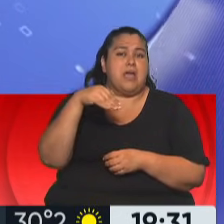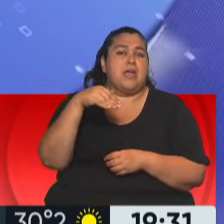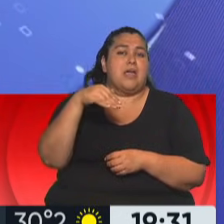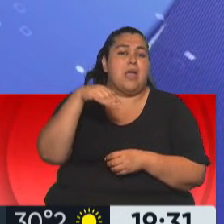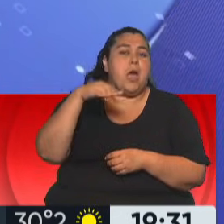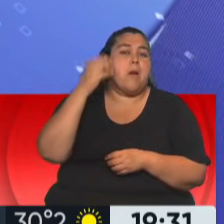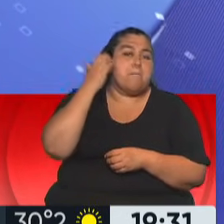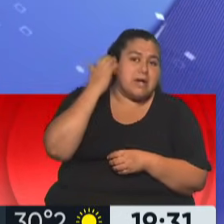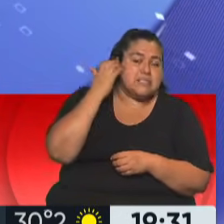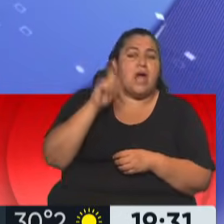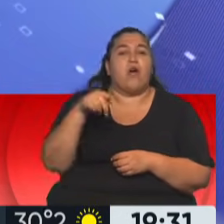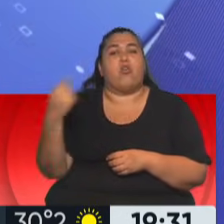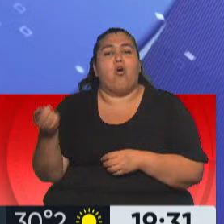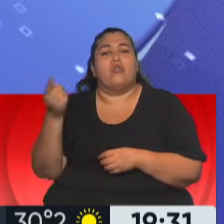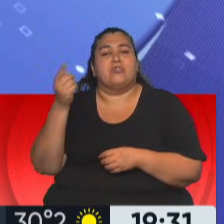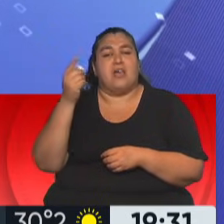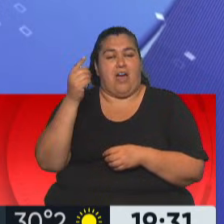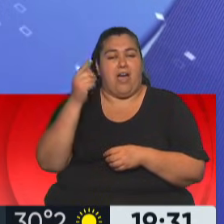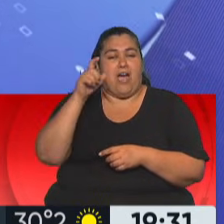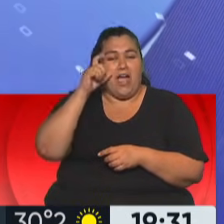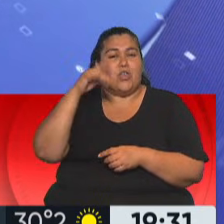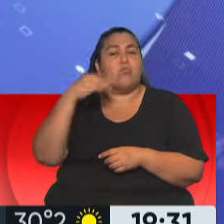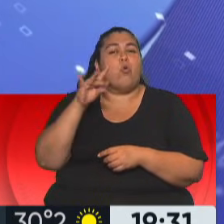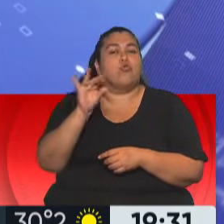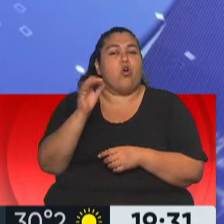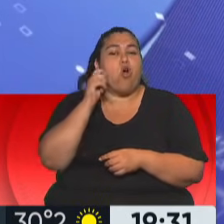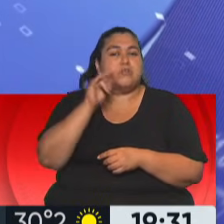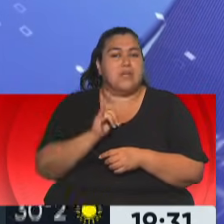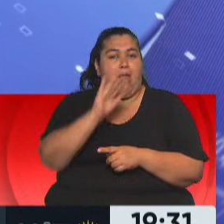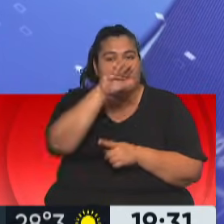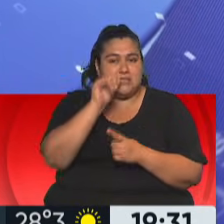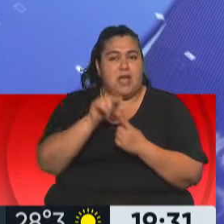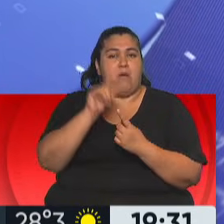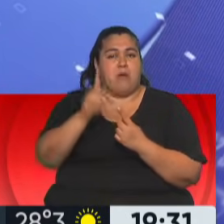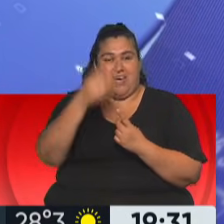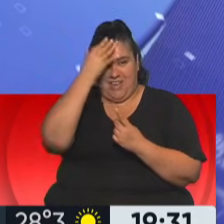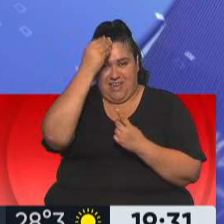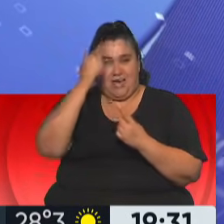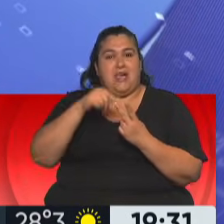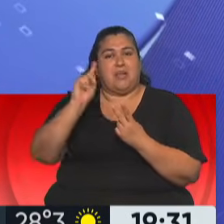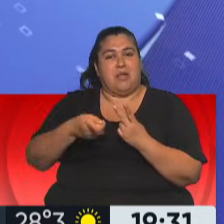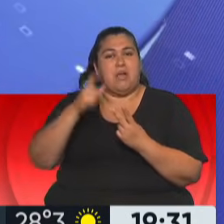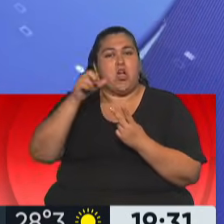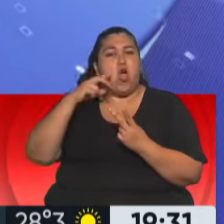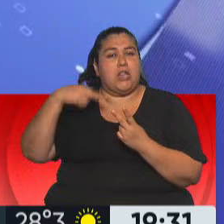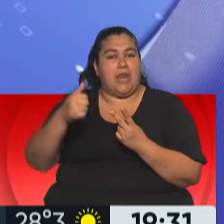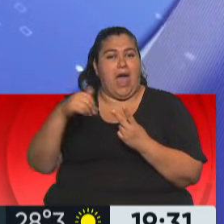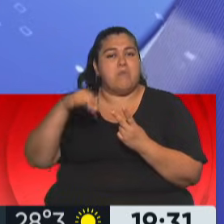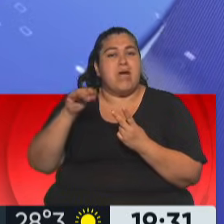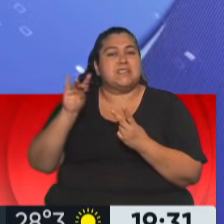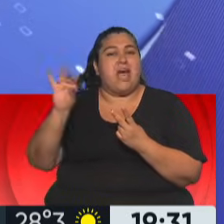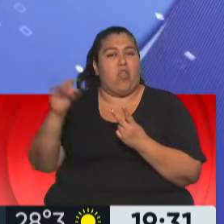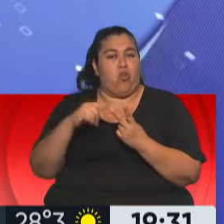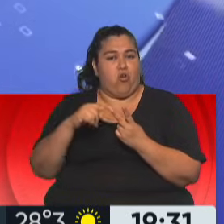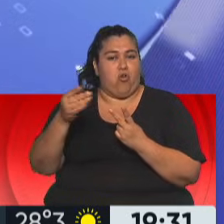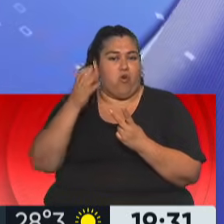y Corina Machado. O sea, el Mundo González, sí. Claro. Exactamente, de hecho después seguramente lo vamos a tratar más en detalle porque la gran pregunta también sigue siendo cómo va a